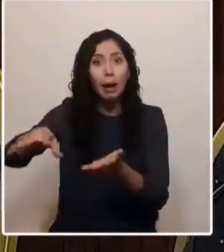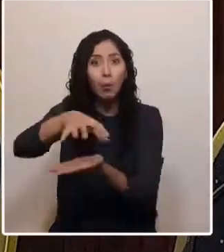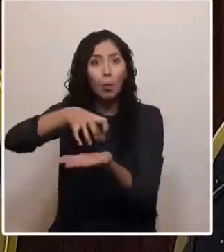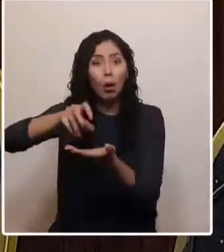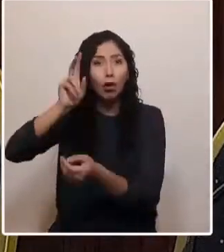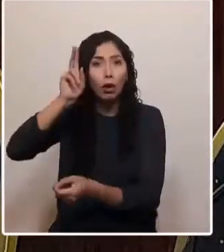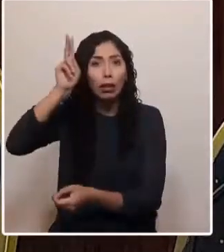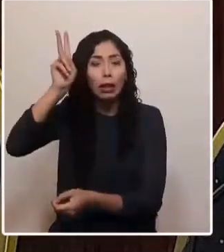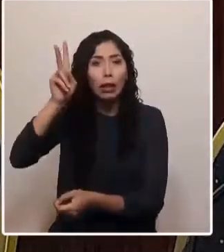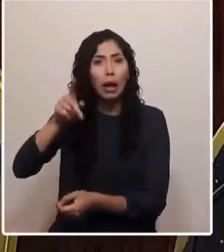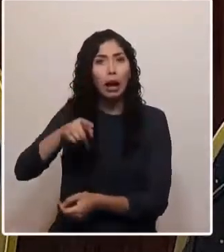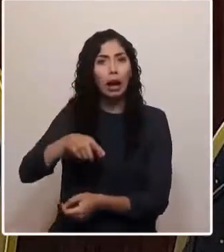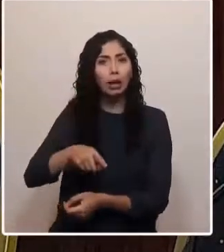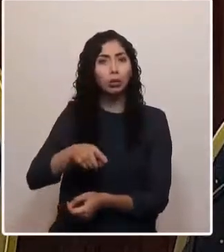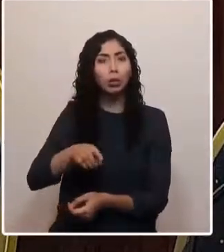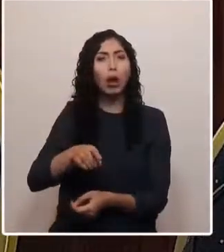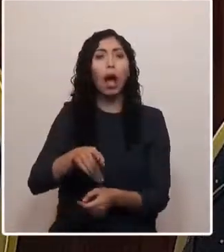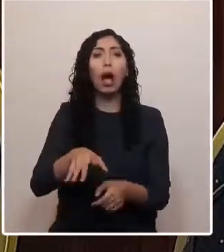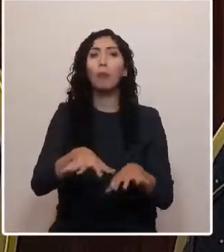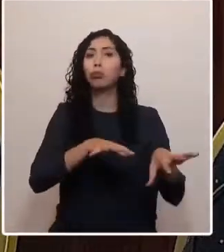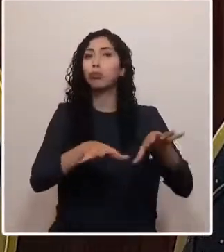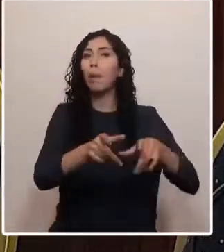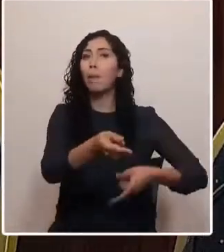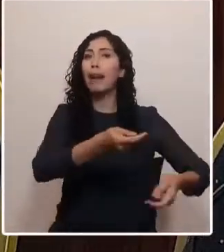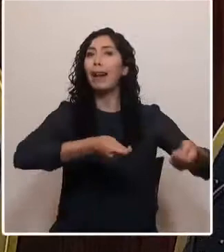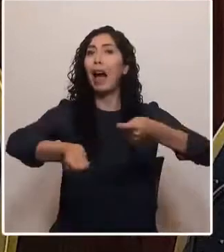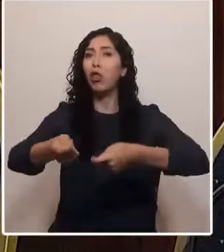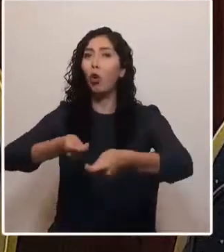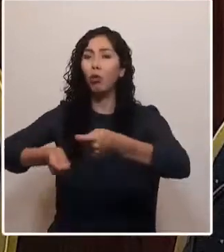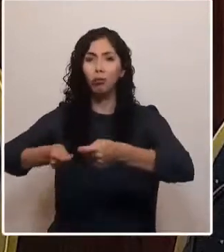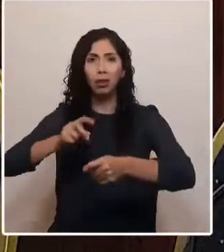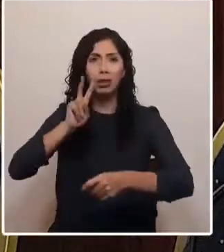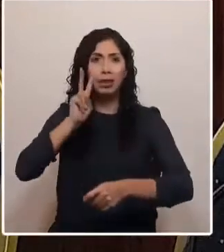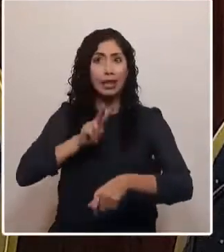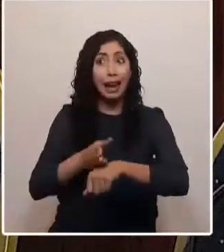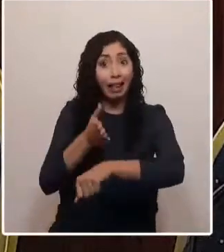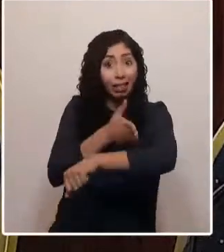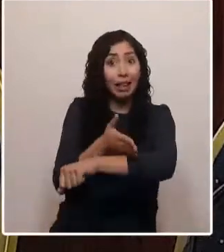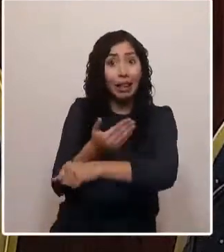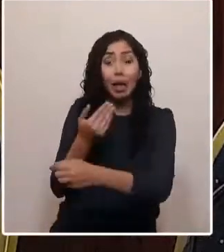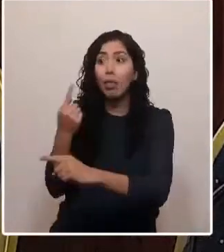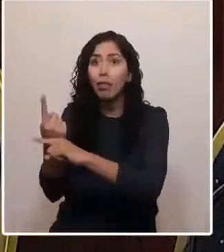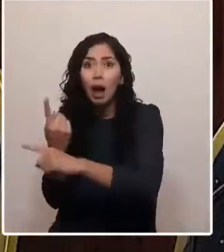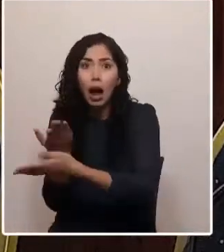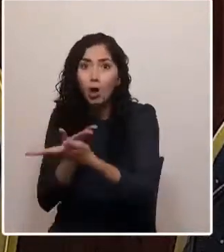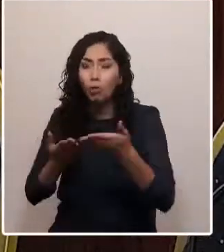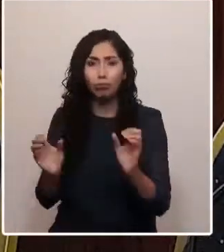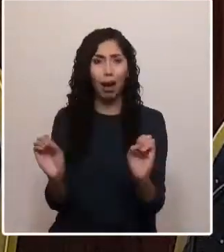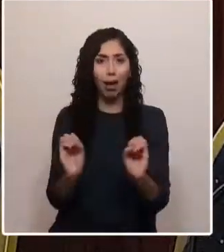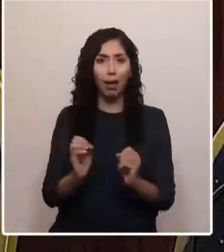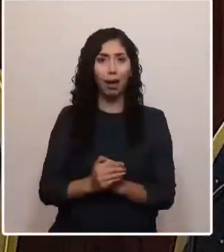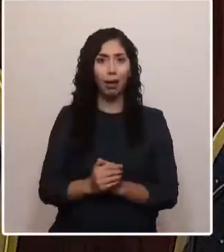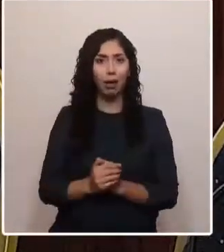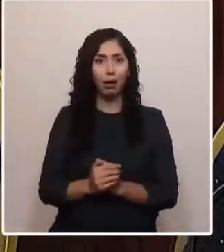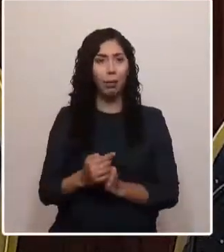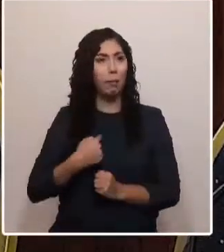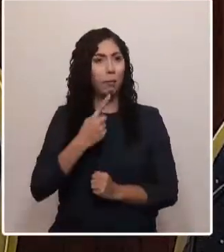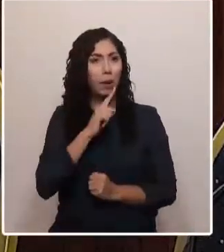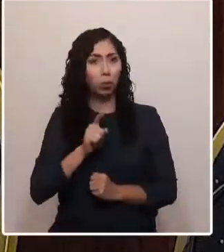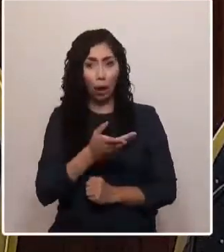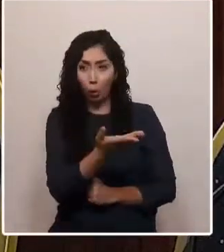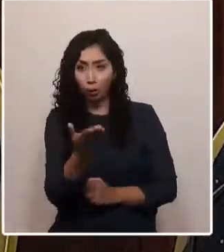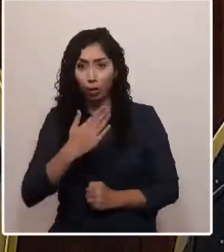son puestos como bienes de mercado, sin ningún diálogo. ¿A ustedes les gustaría que entren a su casa y